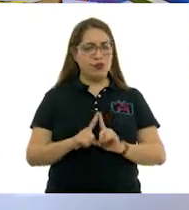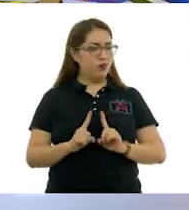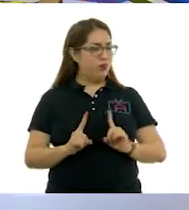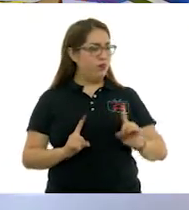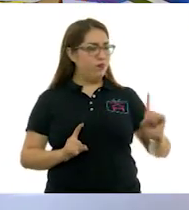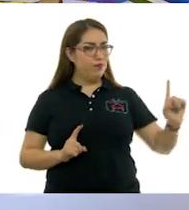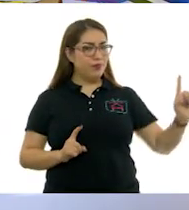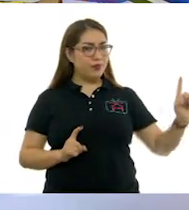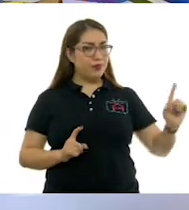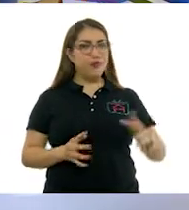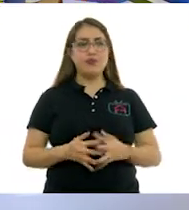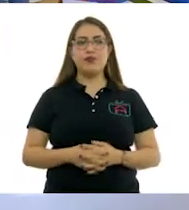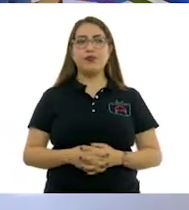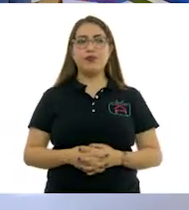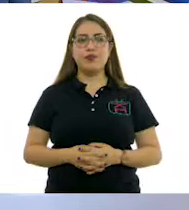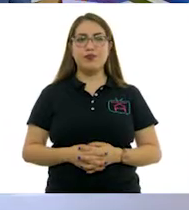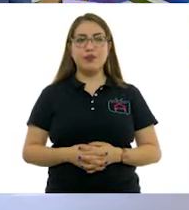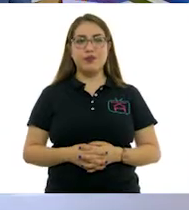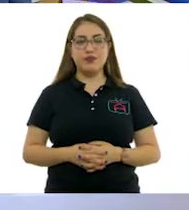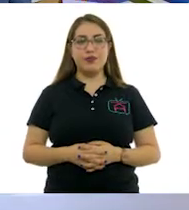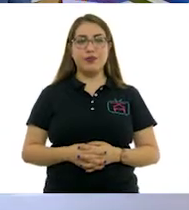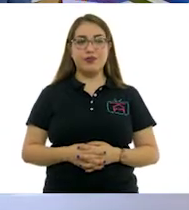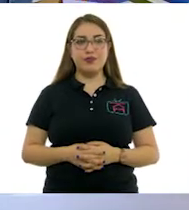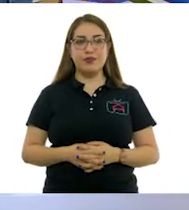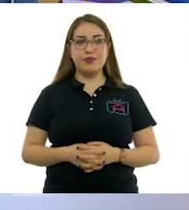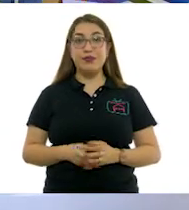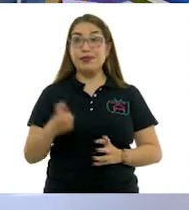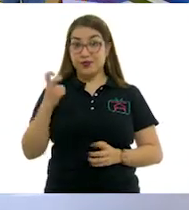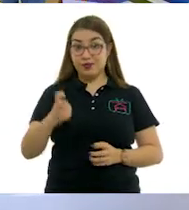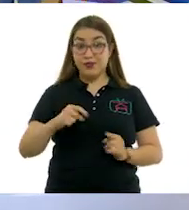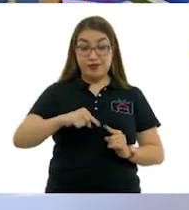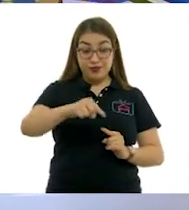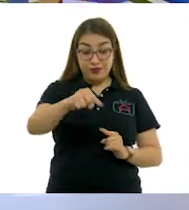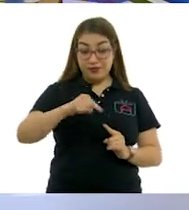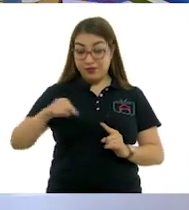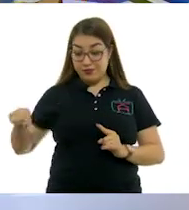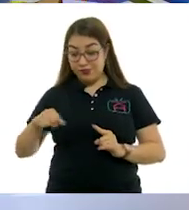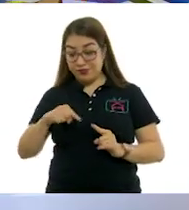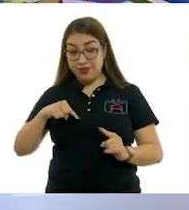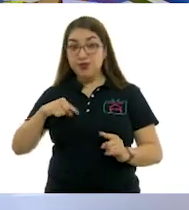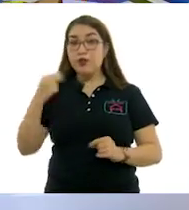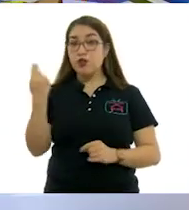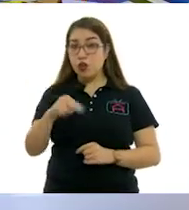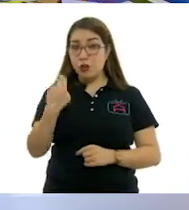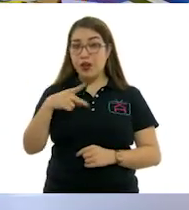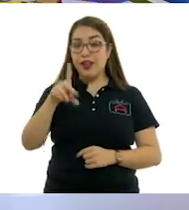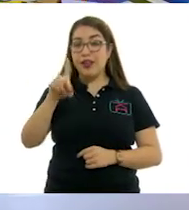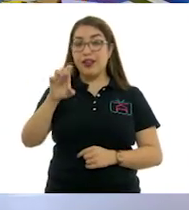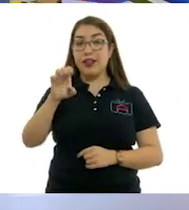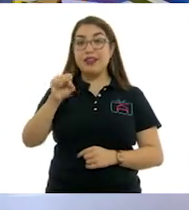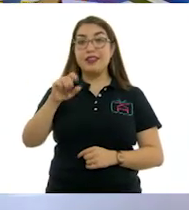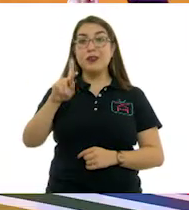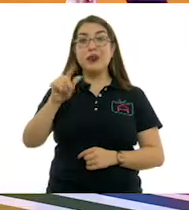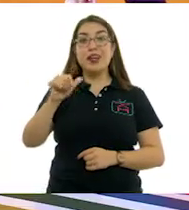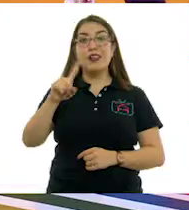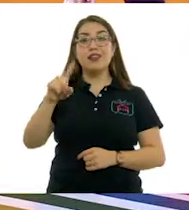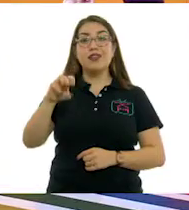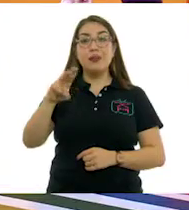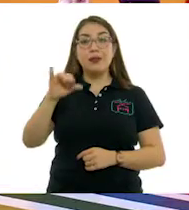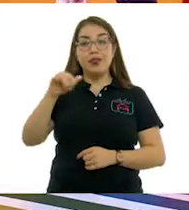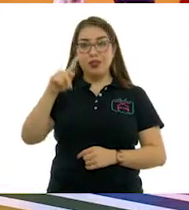lado. Muy bien. Y entonces a esto le llamamos desplazamiento, pero también la